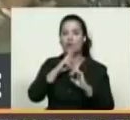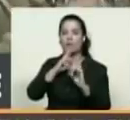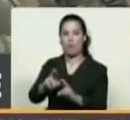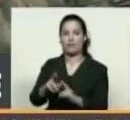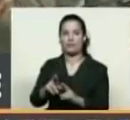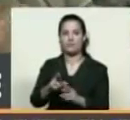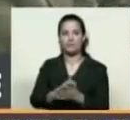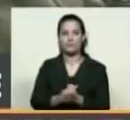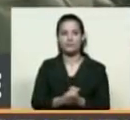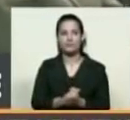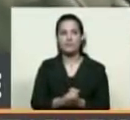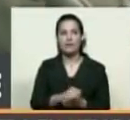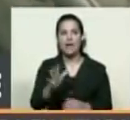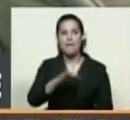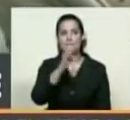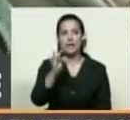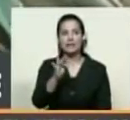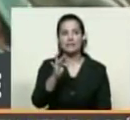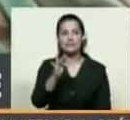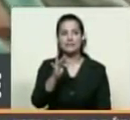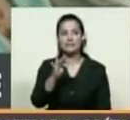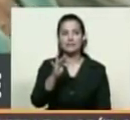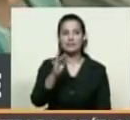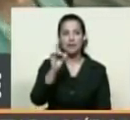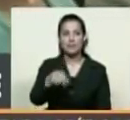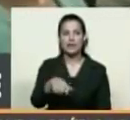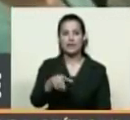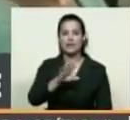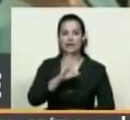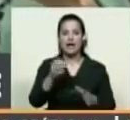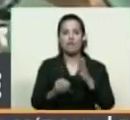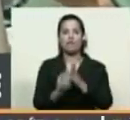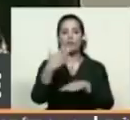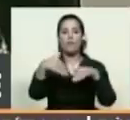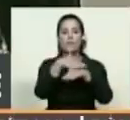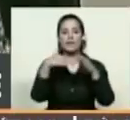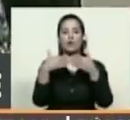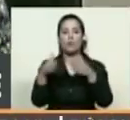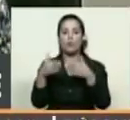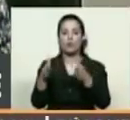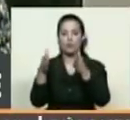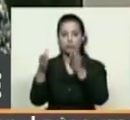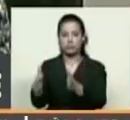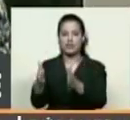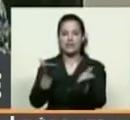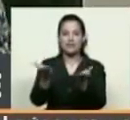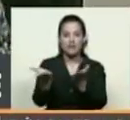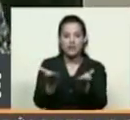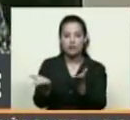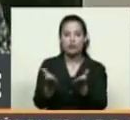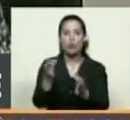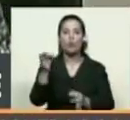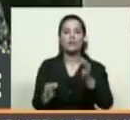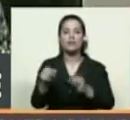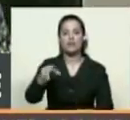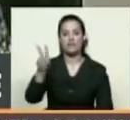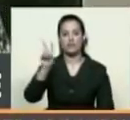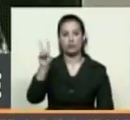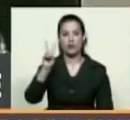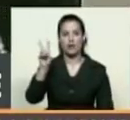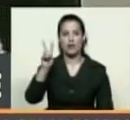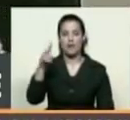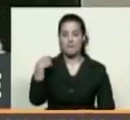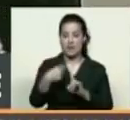Debemos también resaltar un nuevo Ministerio Público al servicio de la justicia en Venezuela y hemos